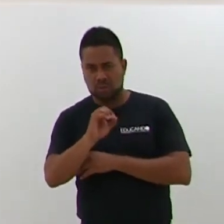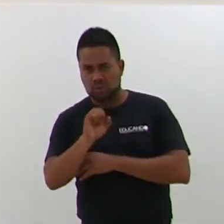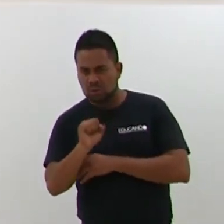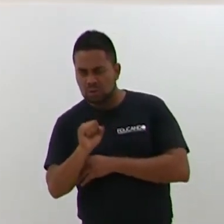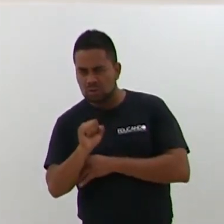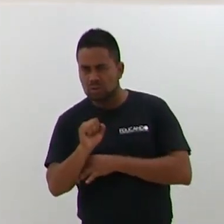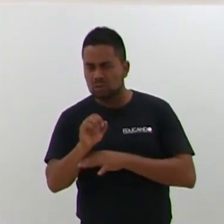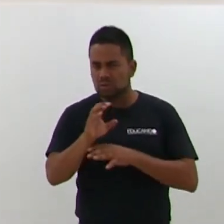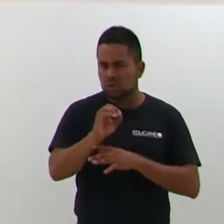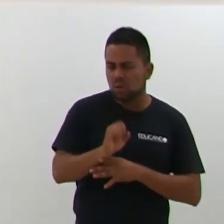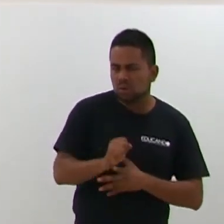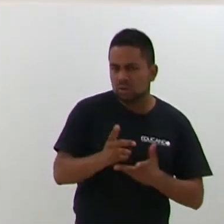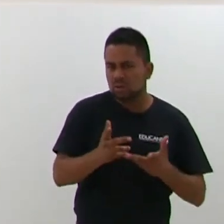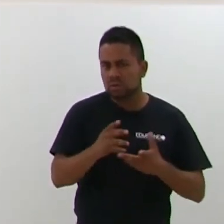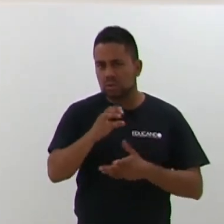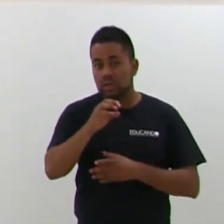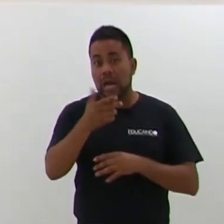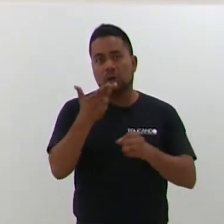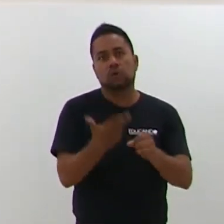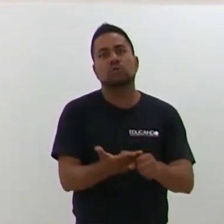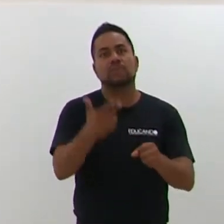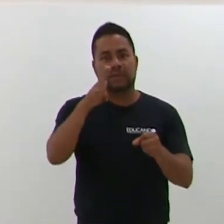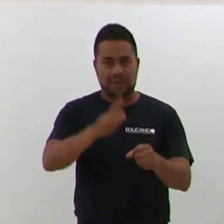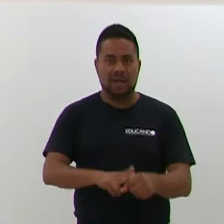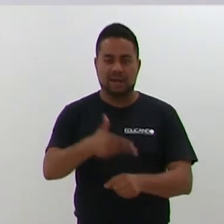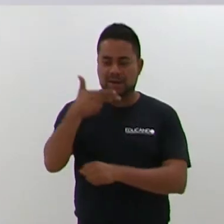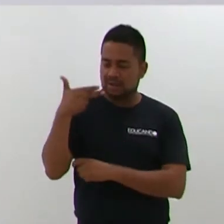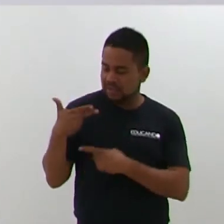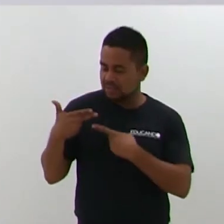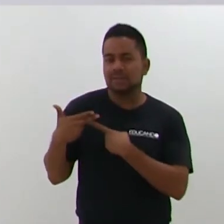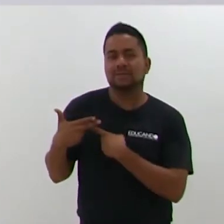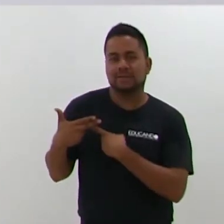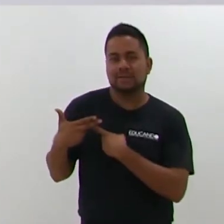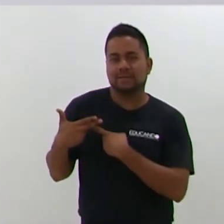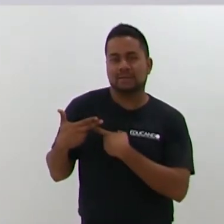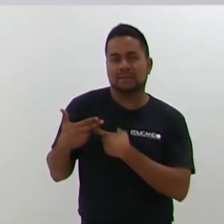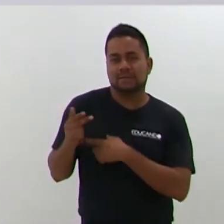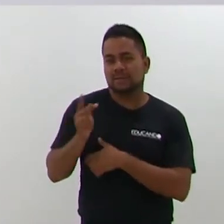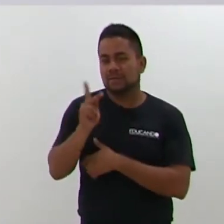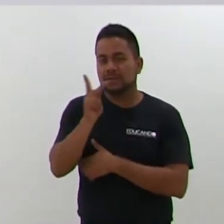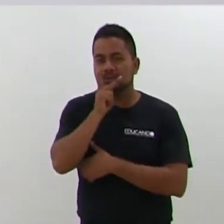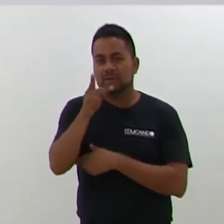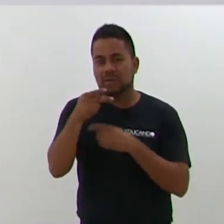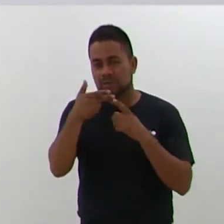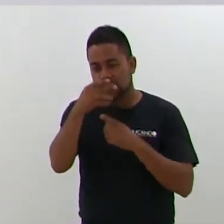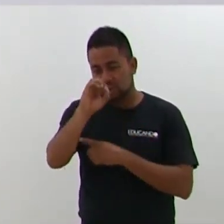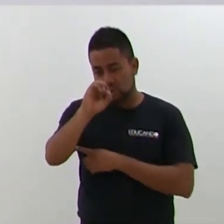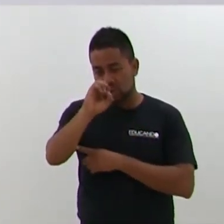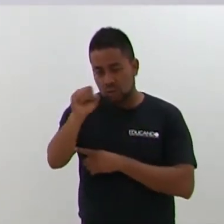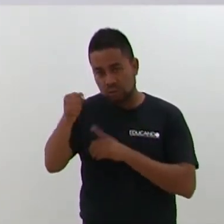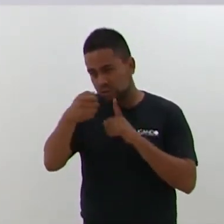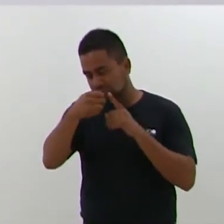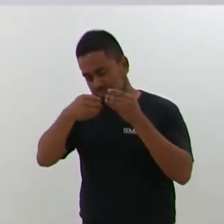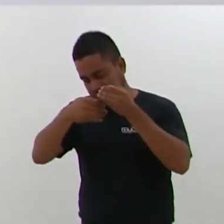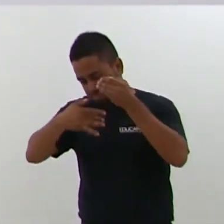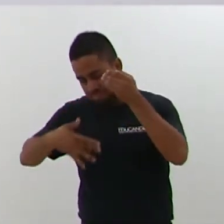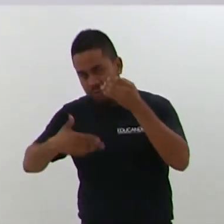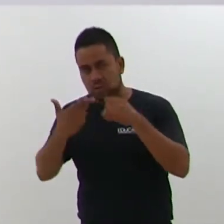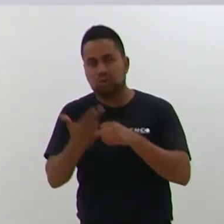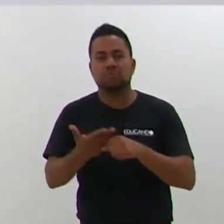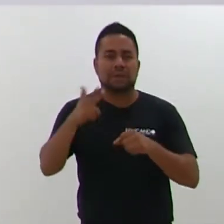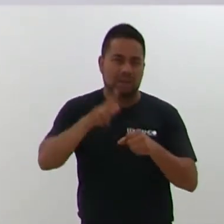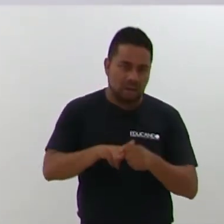osp, osp, hospital, ¿verdad? También todas las que se derivan de hospital, como por ejemplo,